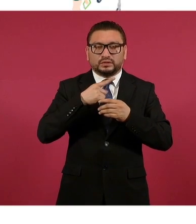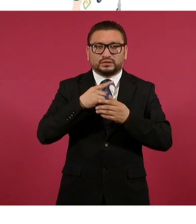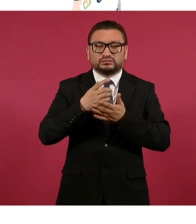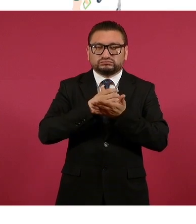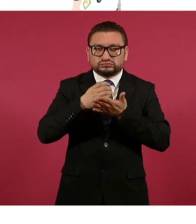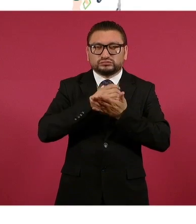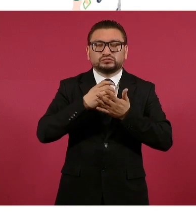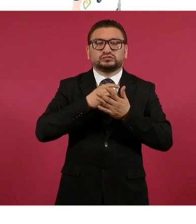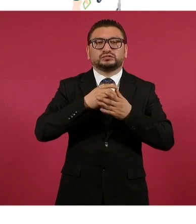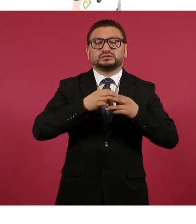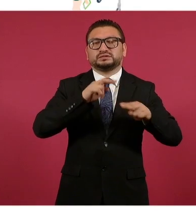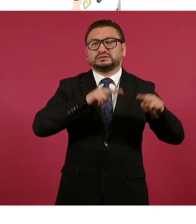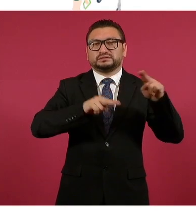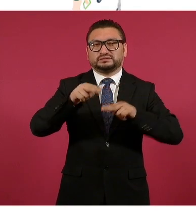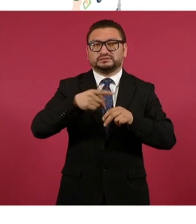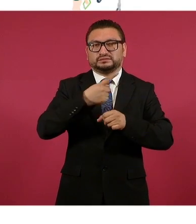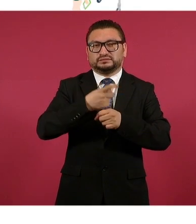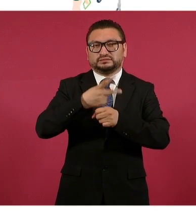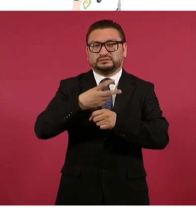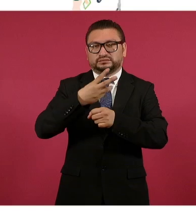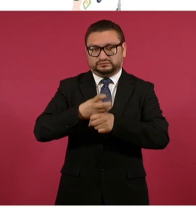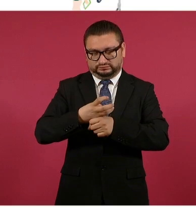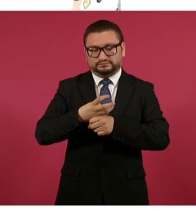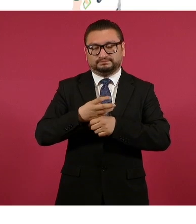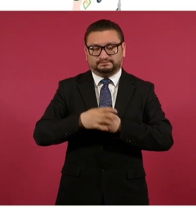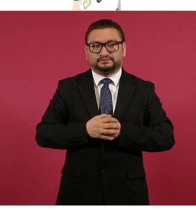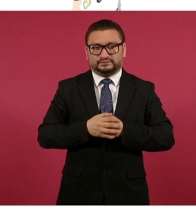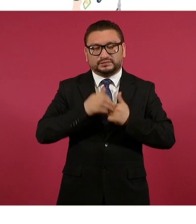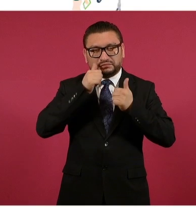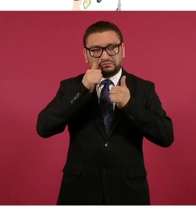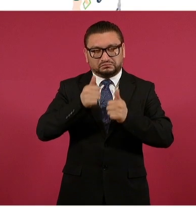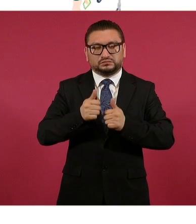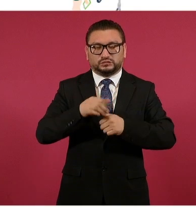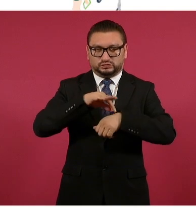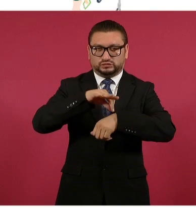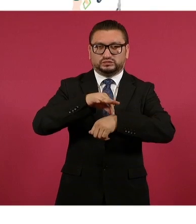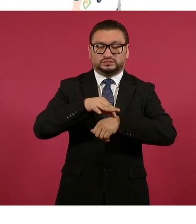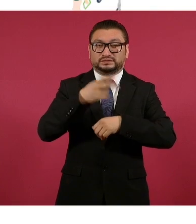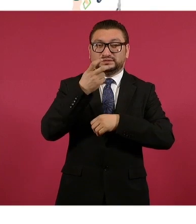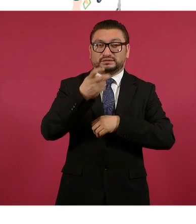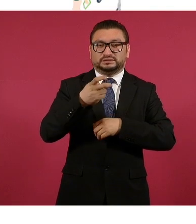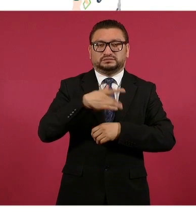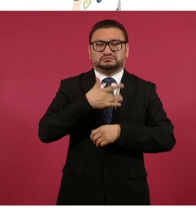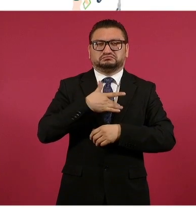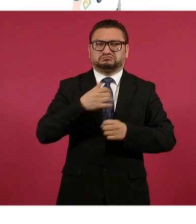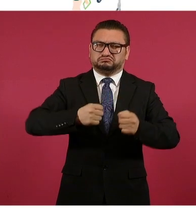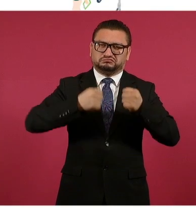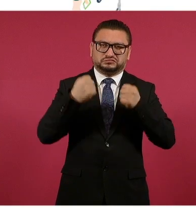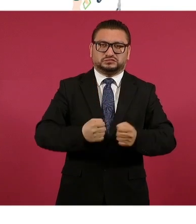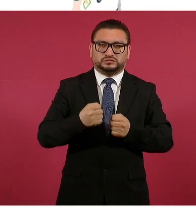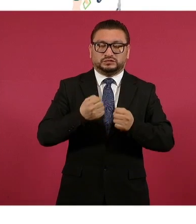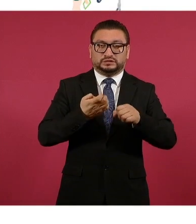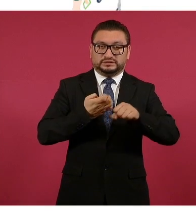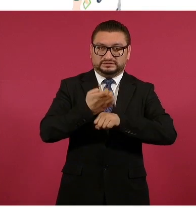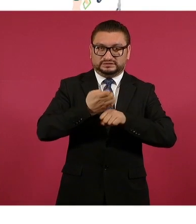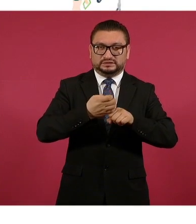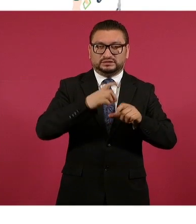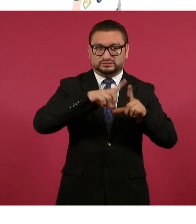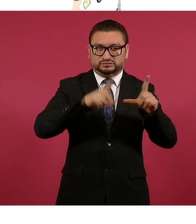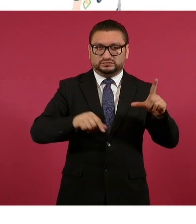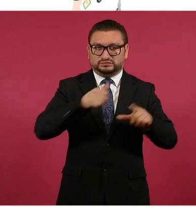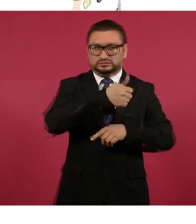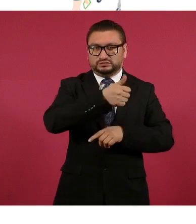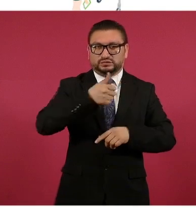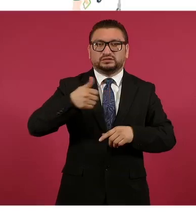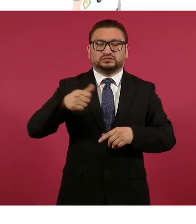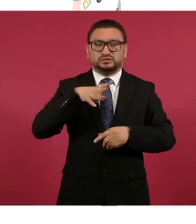en los 3 niveles de atención médica. Con ello se garantiza que cada entidad federativa cuente con